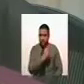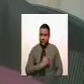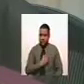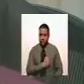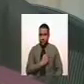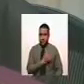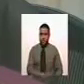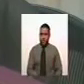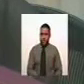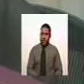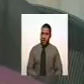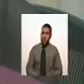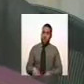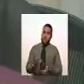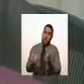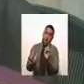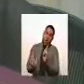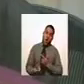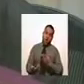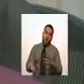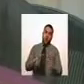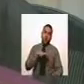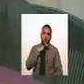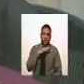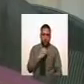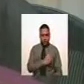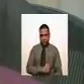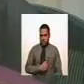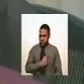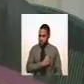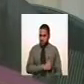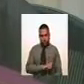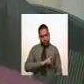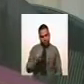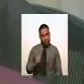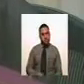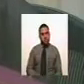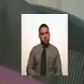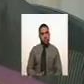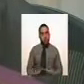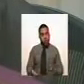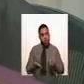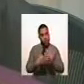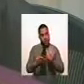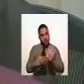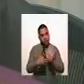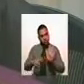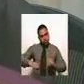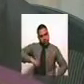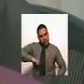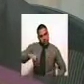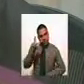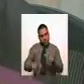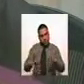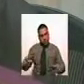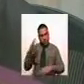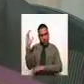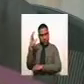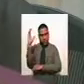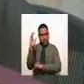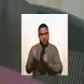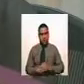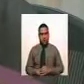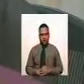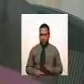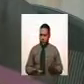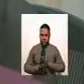blanda cuando nos insultan, que no siga esta suavidad extrema para exigir las garantías a los derechos de los colombianos. Ya